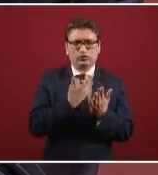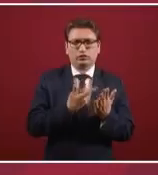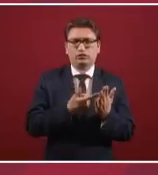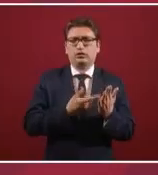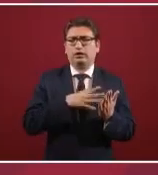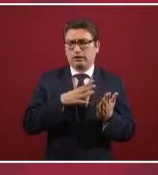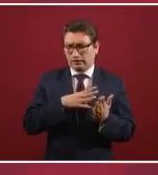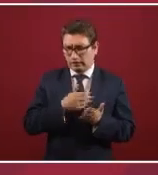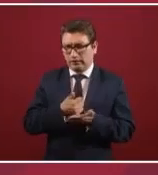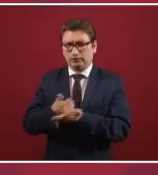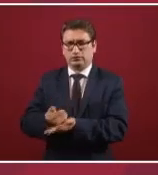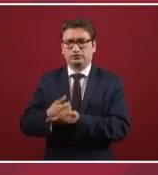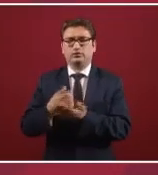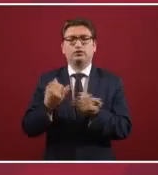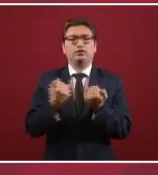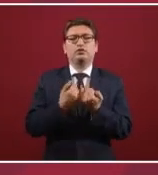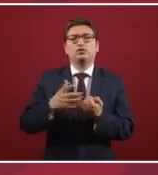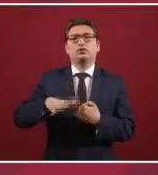ya